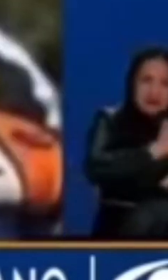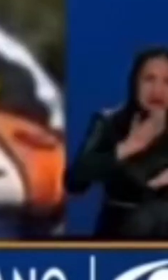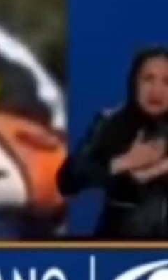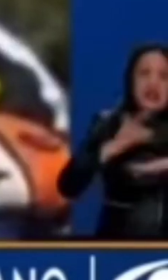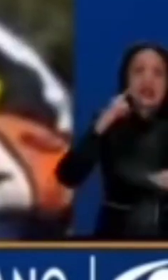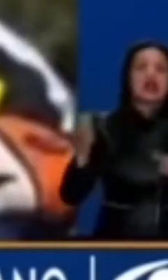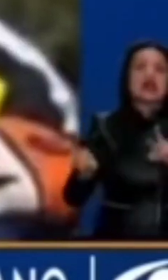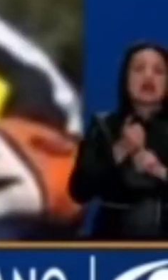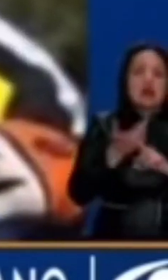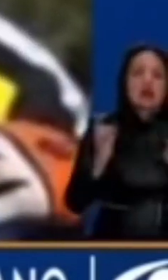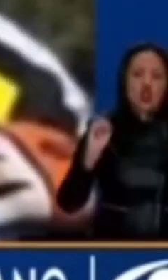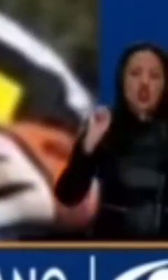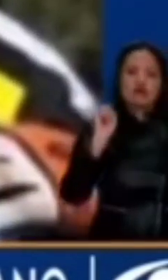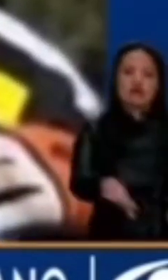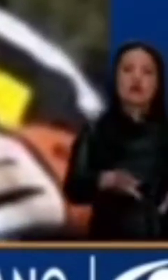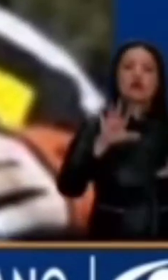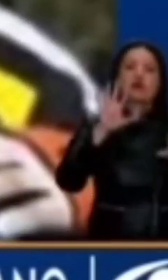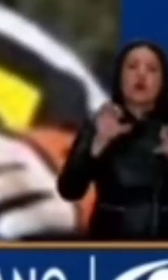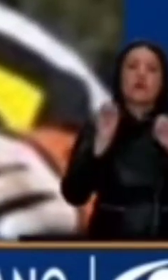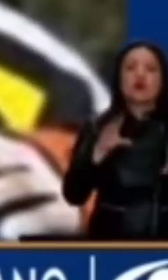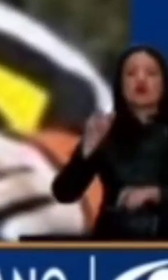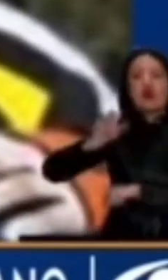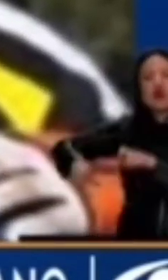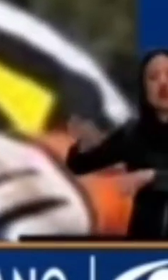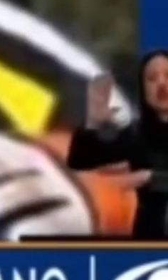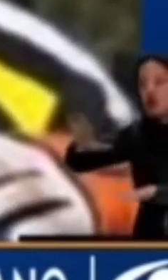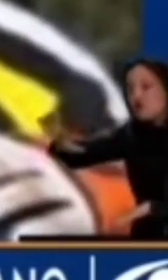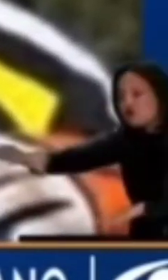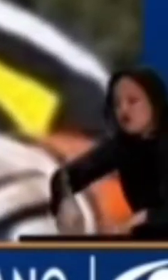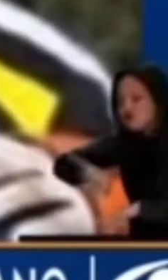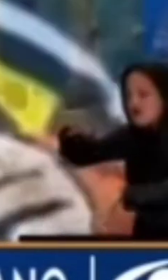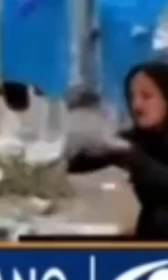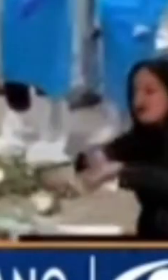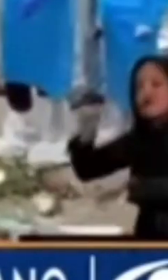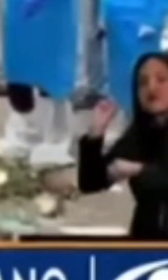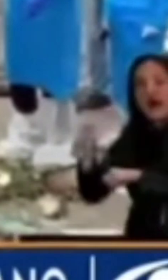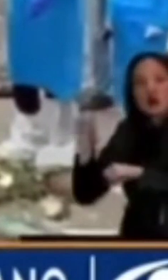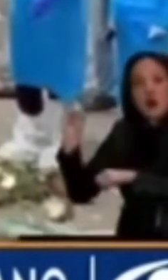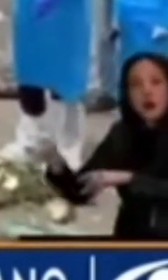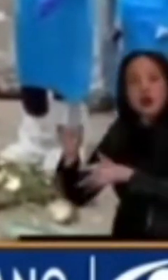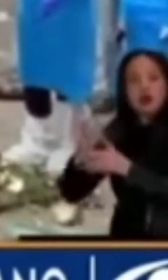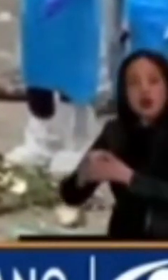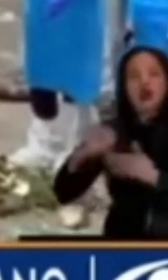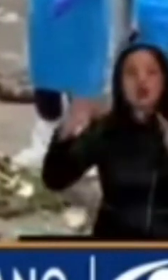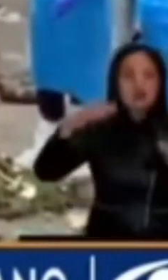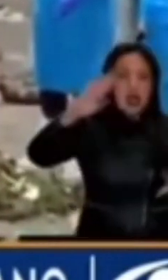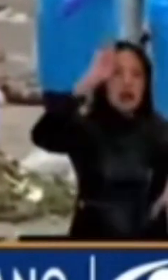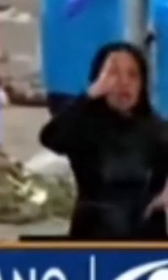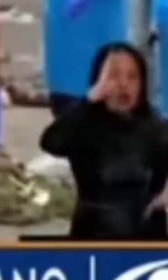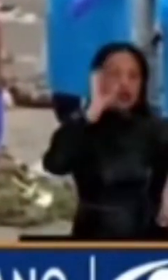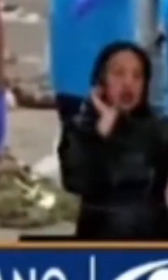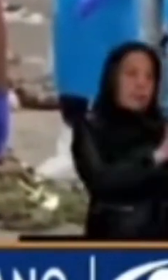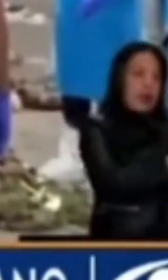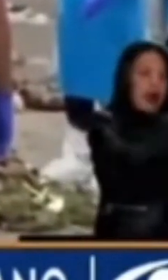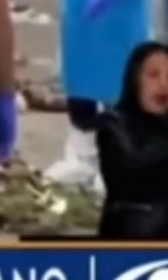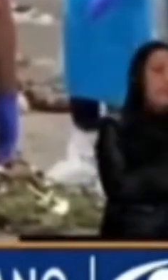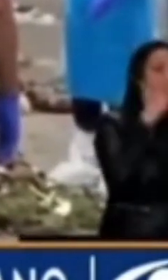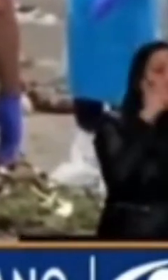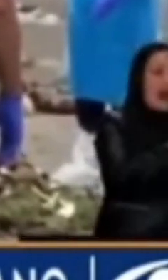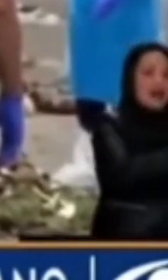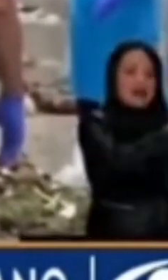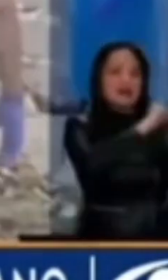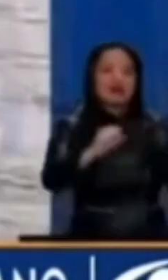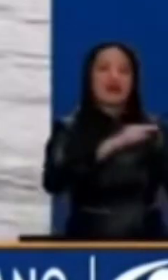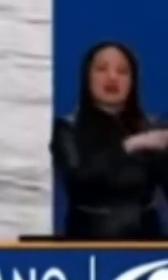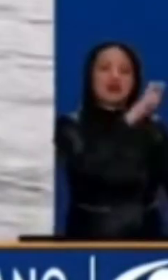fundas de basura por recolectores de La Isla la policía de Tailandia ya detuvo al presunto asesino se trata